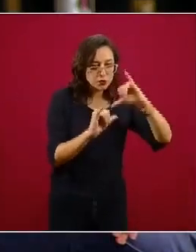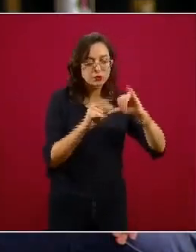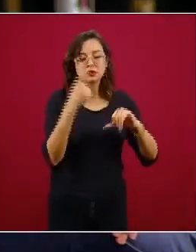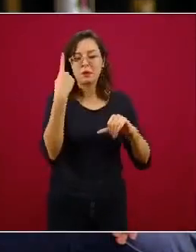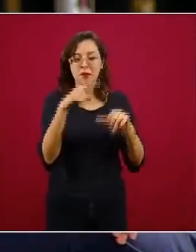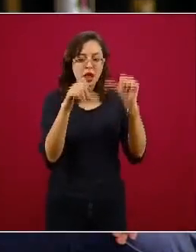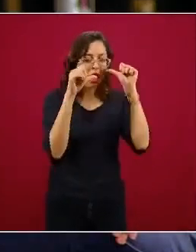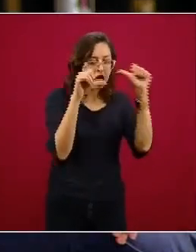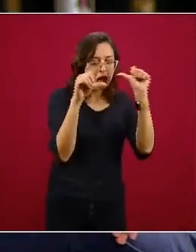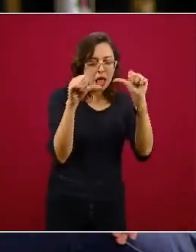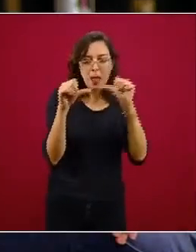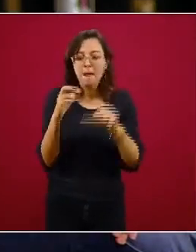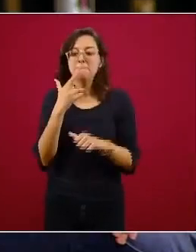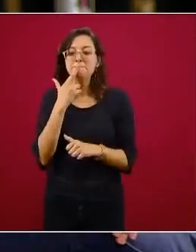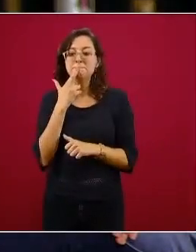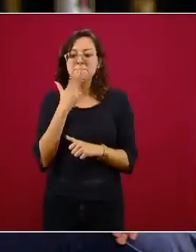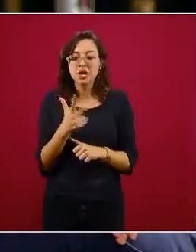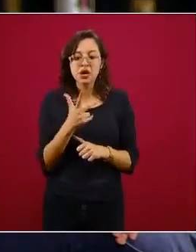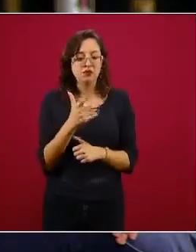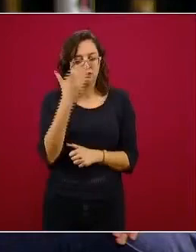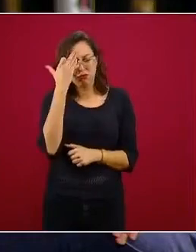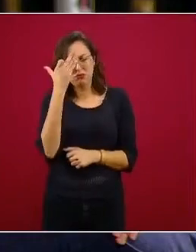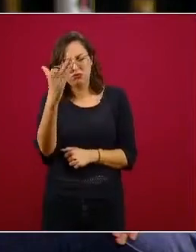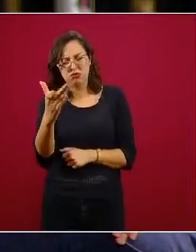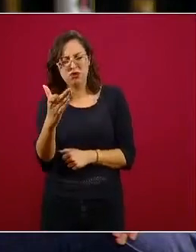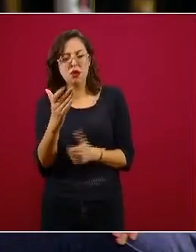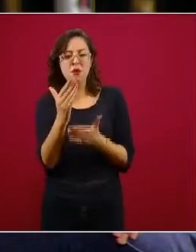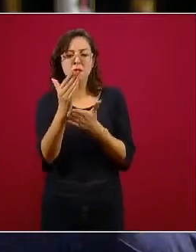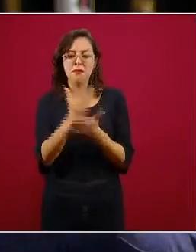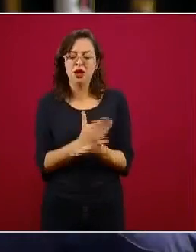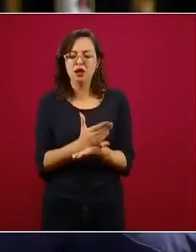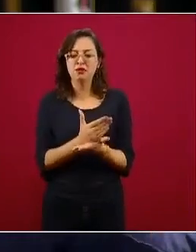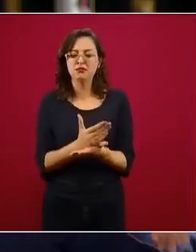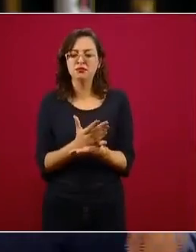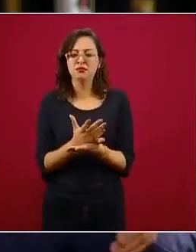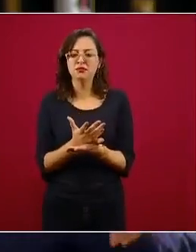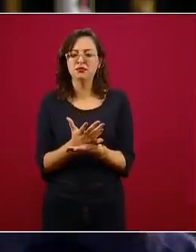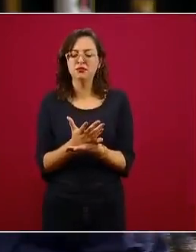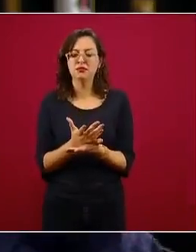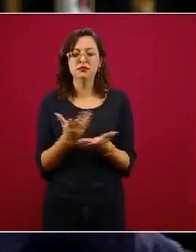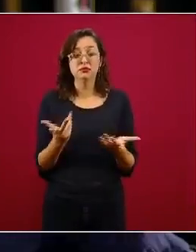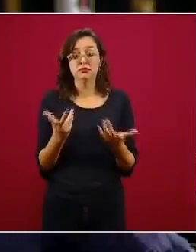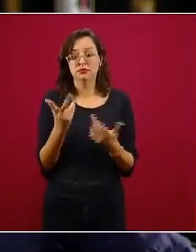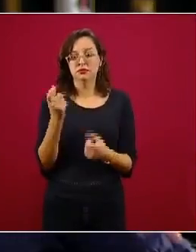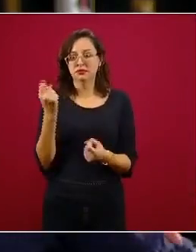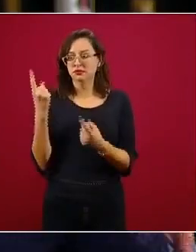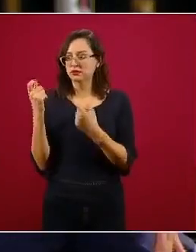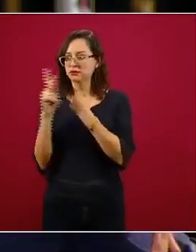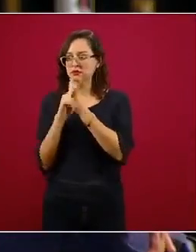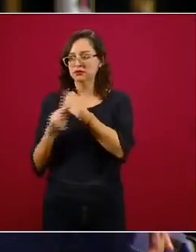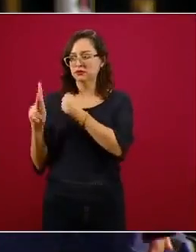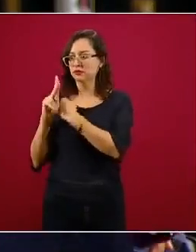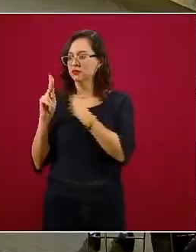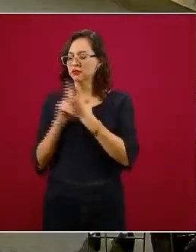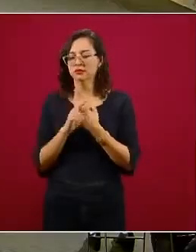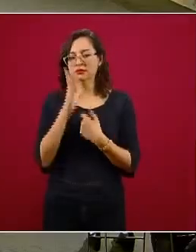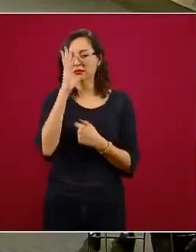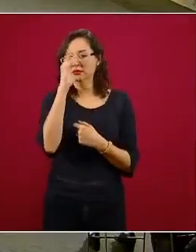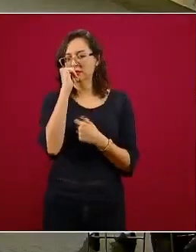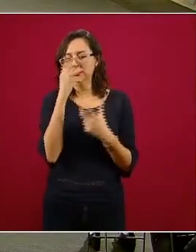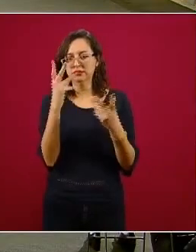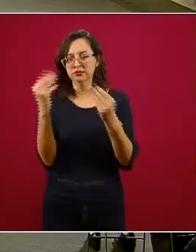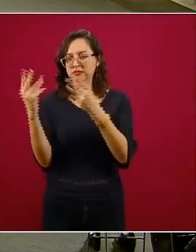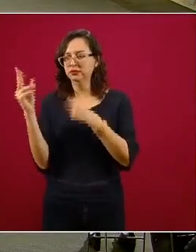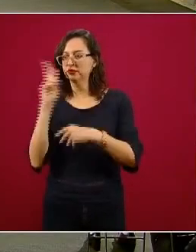recursos y eficientar pruebas, ¿no? Que no tomen tanto tiempo en hacerse y que se hagan menos pruebas, sobre todo para países en los que no se tiene la capacidad de contratar tantas por sistemas de